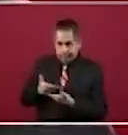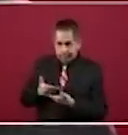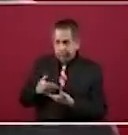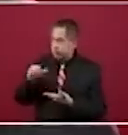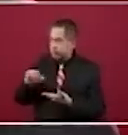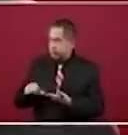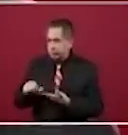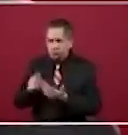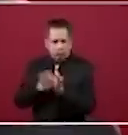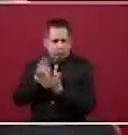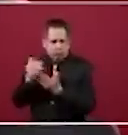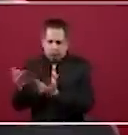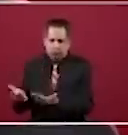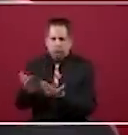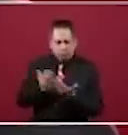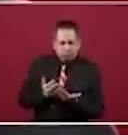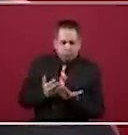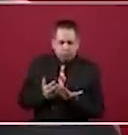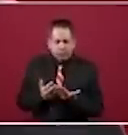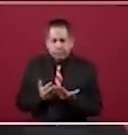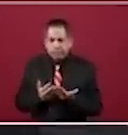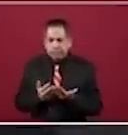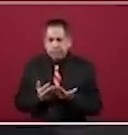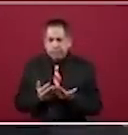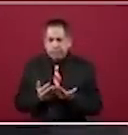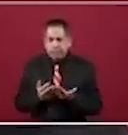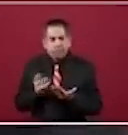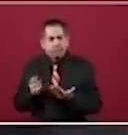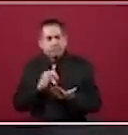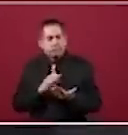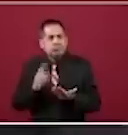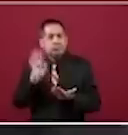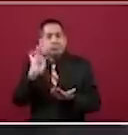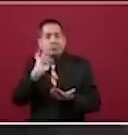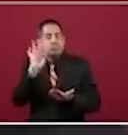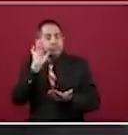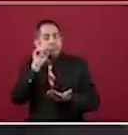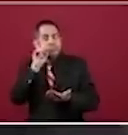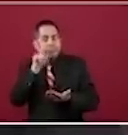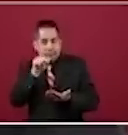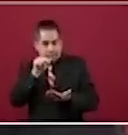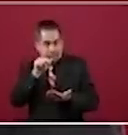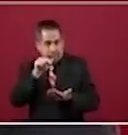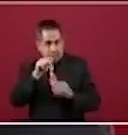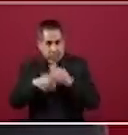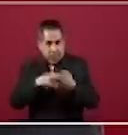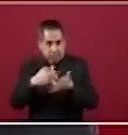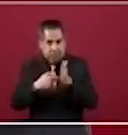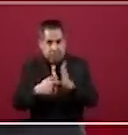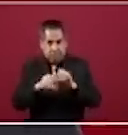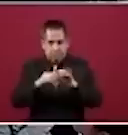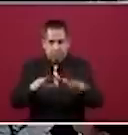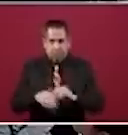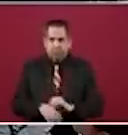el proyecto preliminar, y era probable que mañana se diera a conocer.